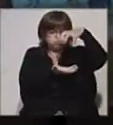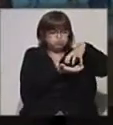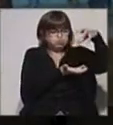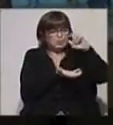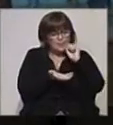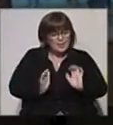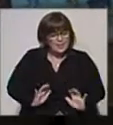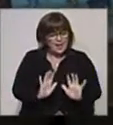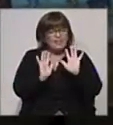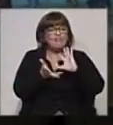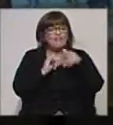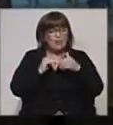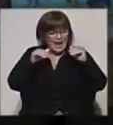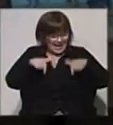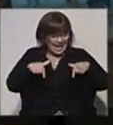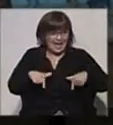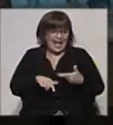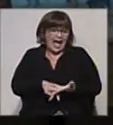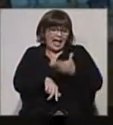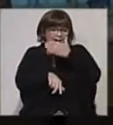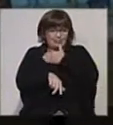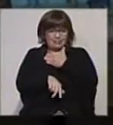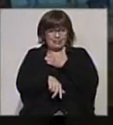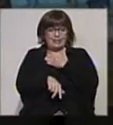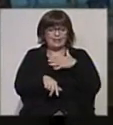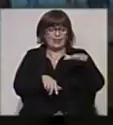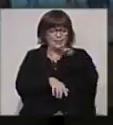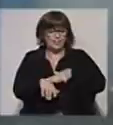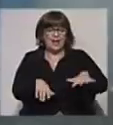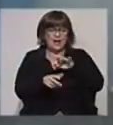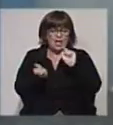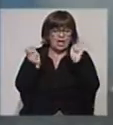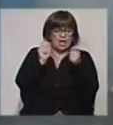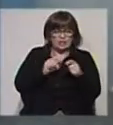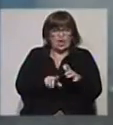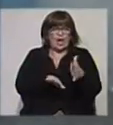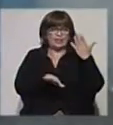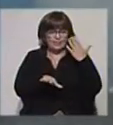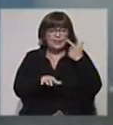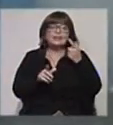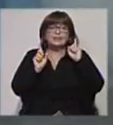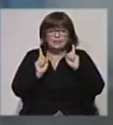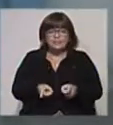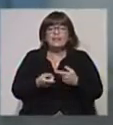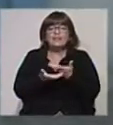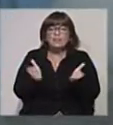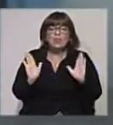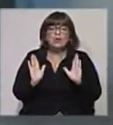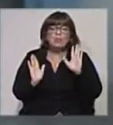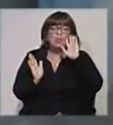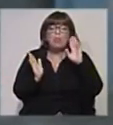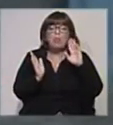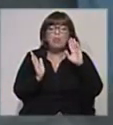hechas típicas de acá del barrio, antes que el barrio empezara a transformarse tanto. Y después tenemos un hermoso